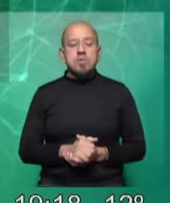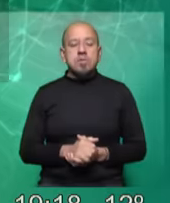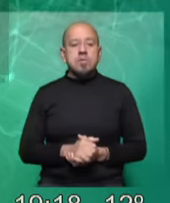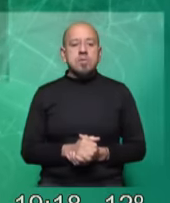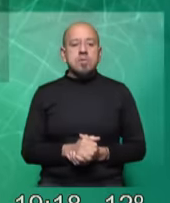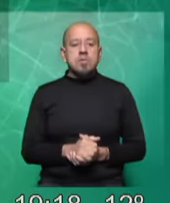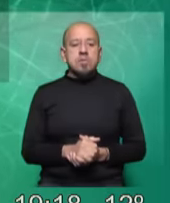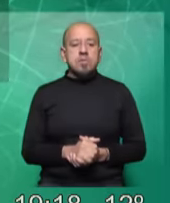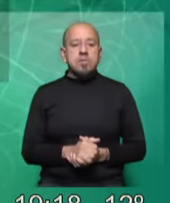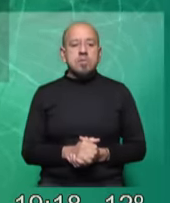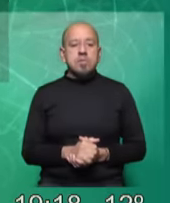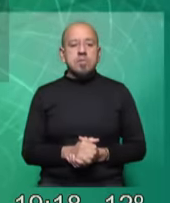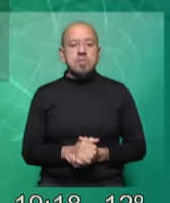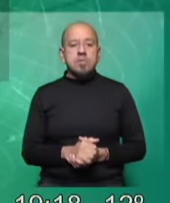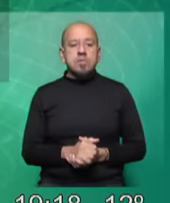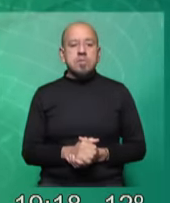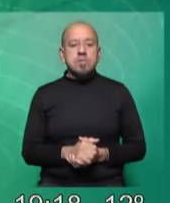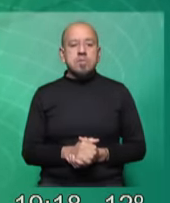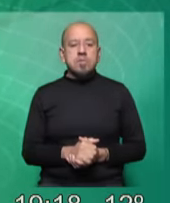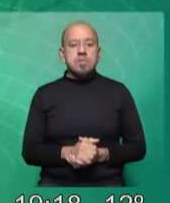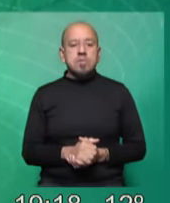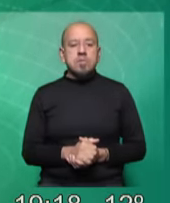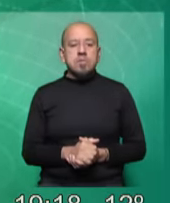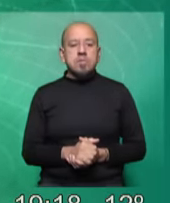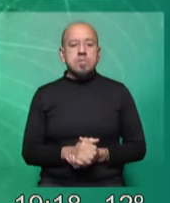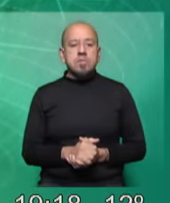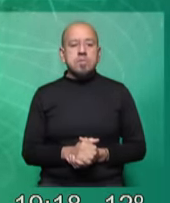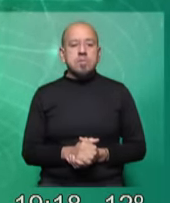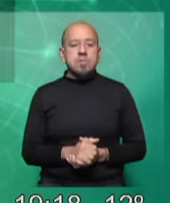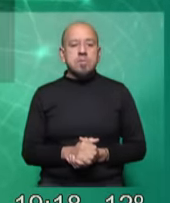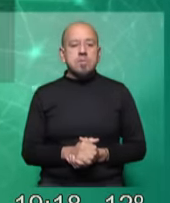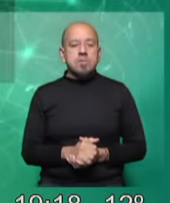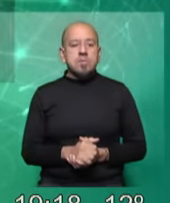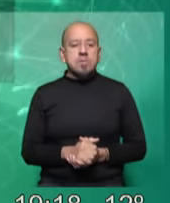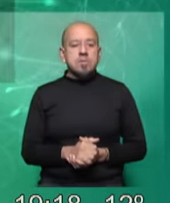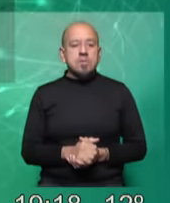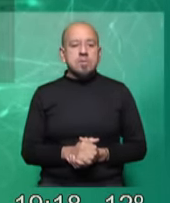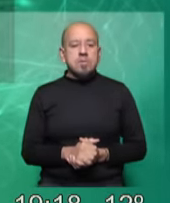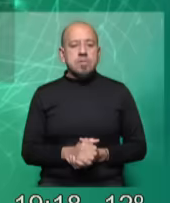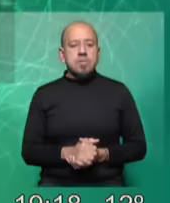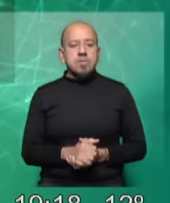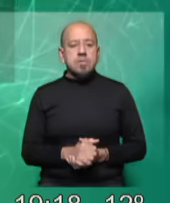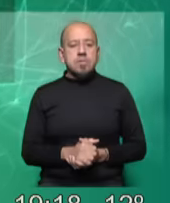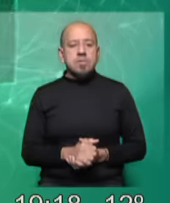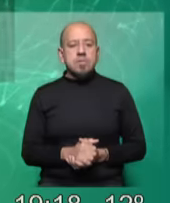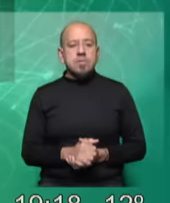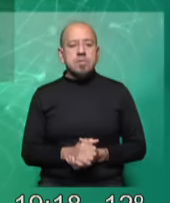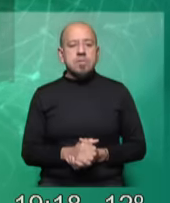Que se mande al frente, Maciel, vos perdés el celular. Estoy imaginando, viste, escenario que la verdad que no conozco, honestamente no conozco,